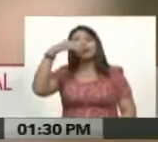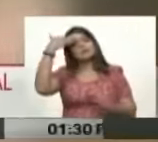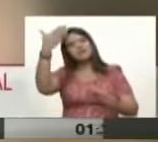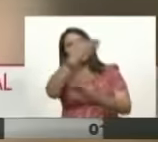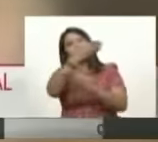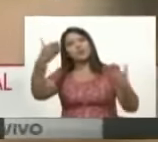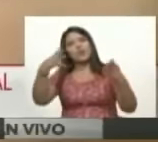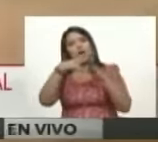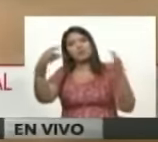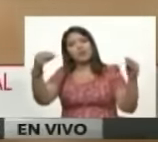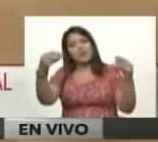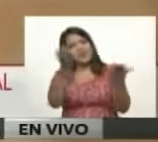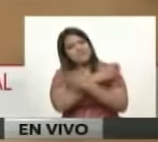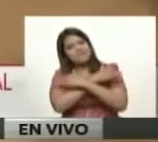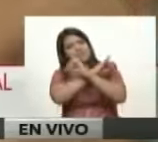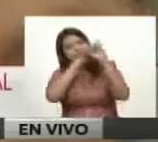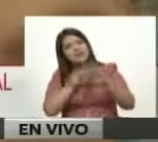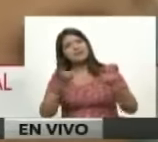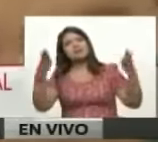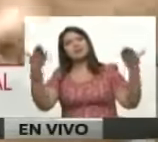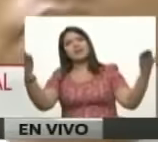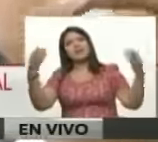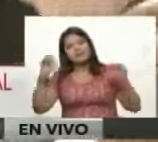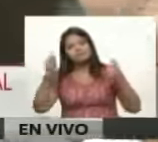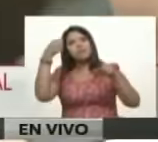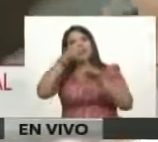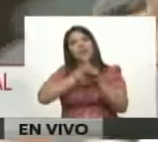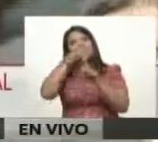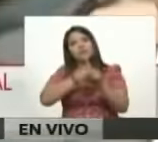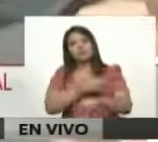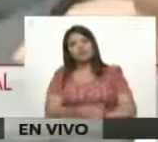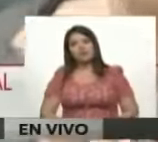a todos. Felicidad a la carga y a la lucha.